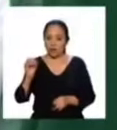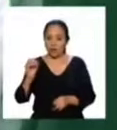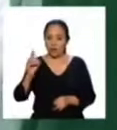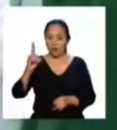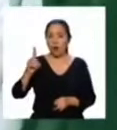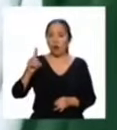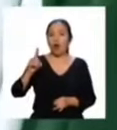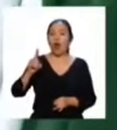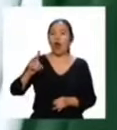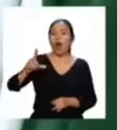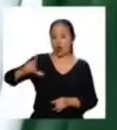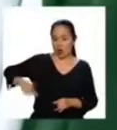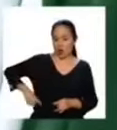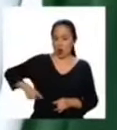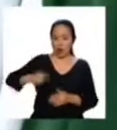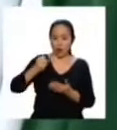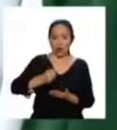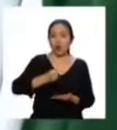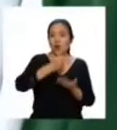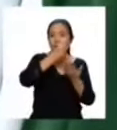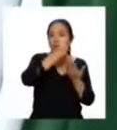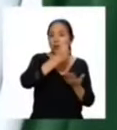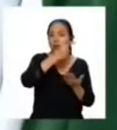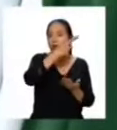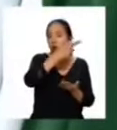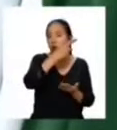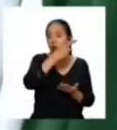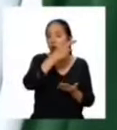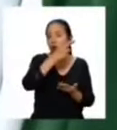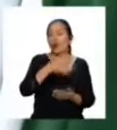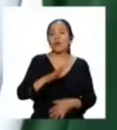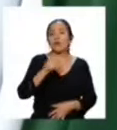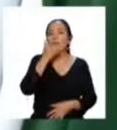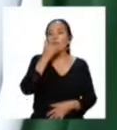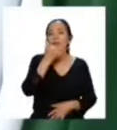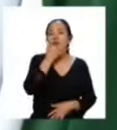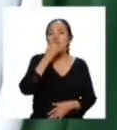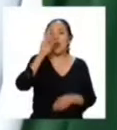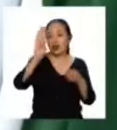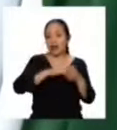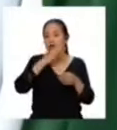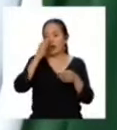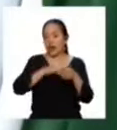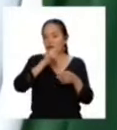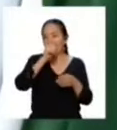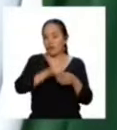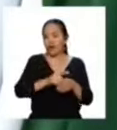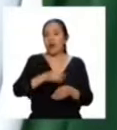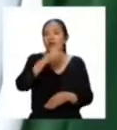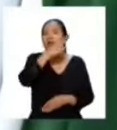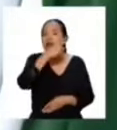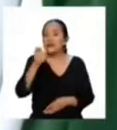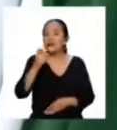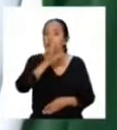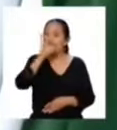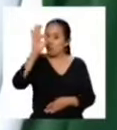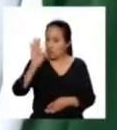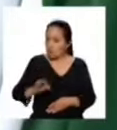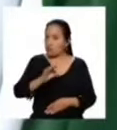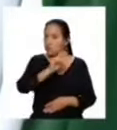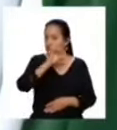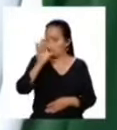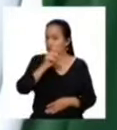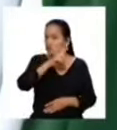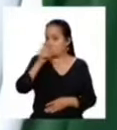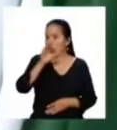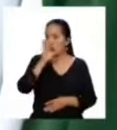la Jefatura de Gobierno la calificación del 100% en toda la transparencia. Por otro